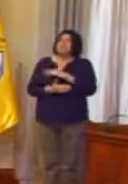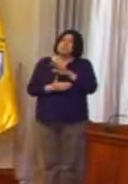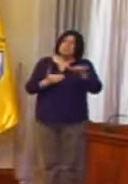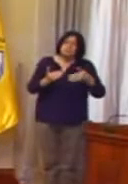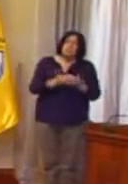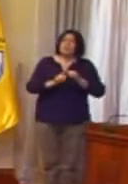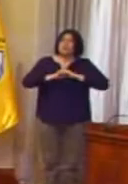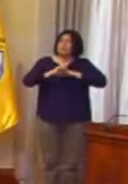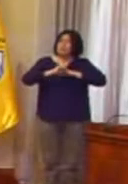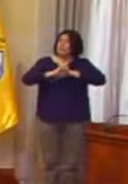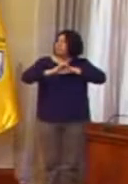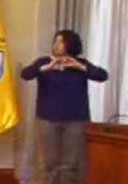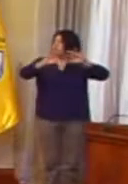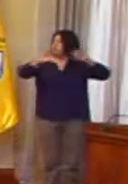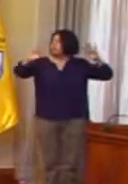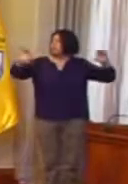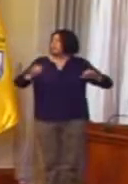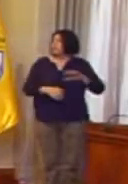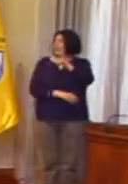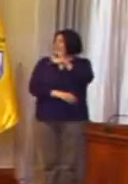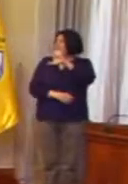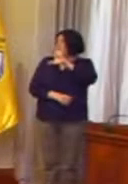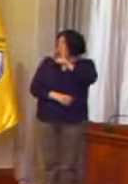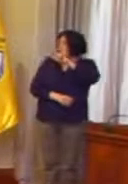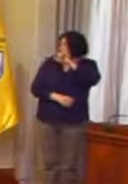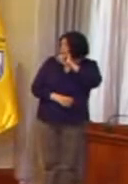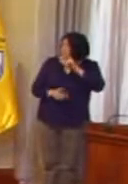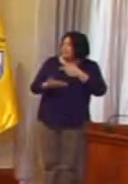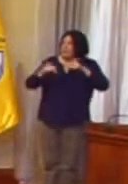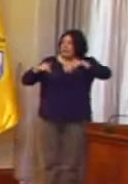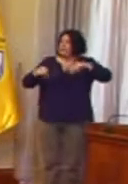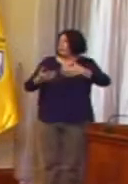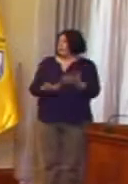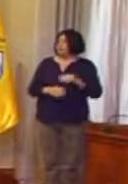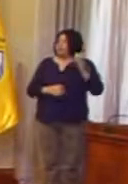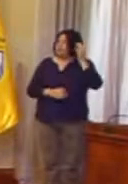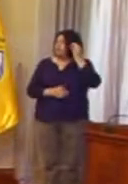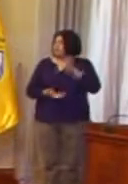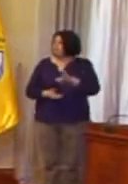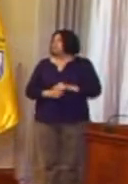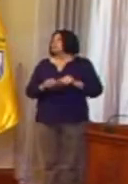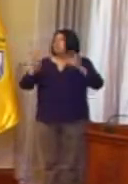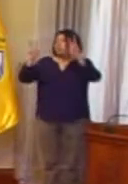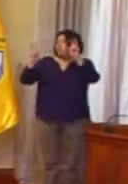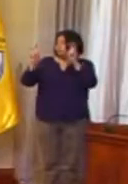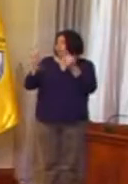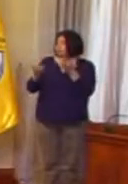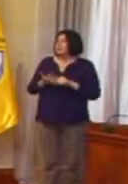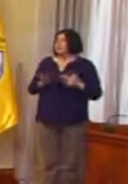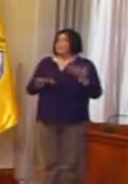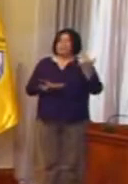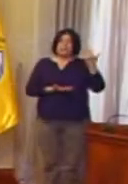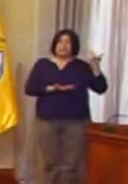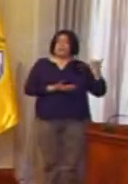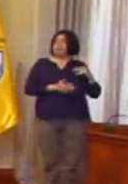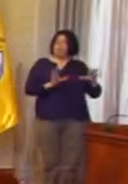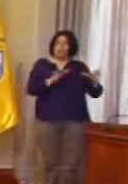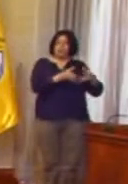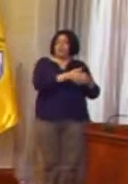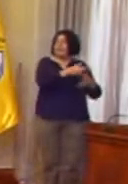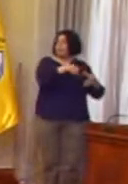nuestra campaña ecológica y ambiental que estamos desarrollando aquí en el distrito. Es un tema que ha sido también visto en